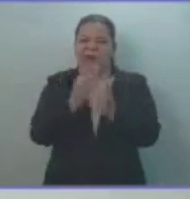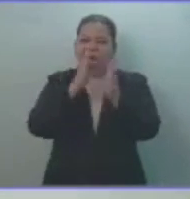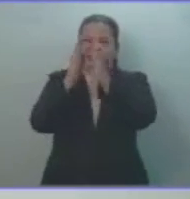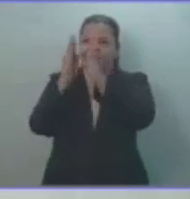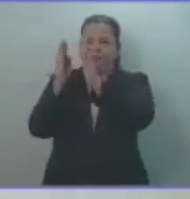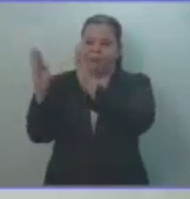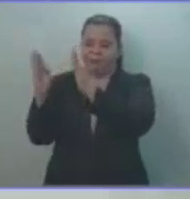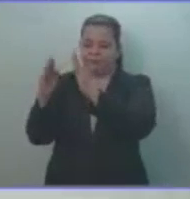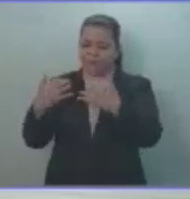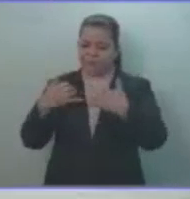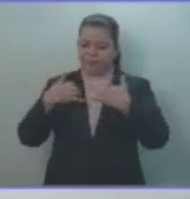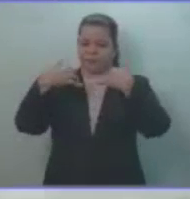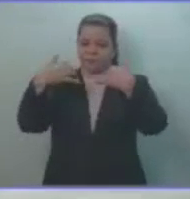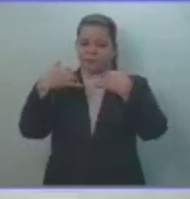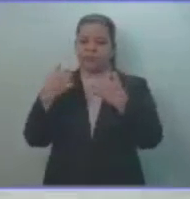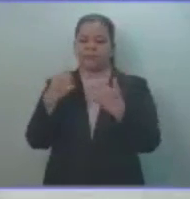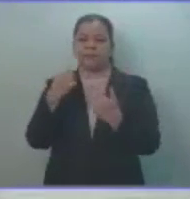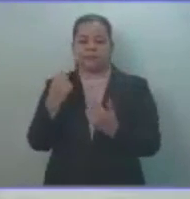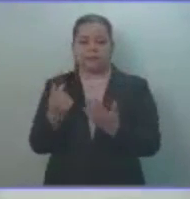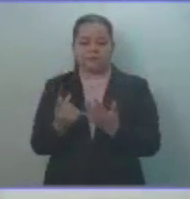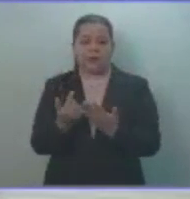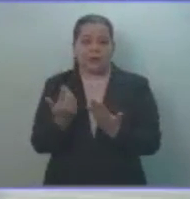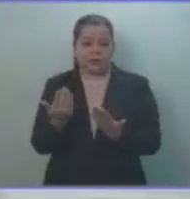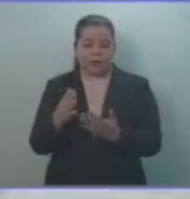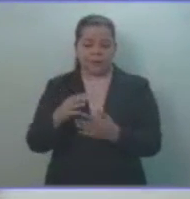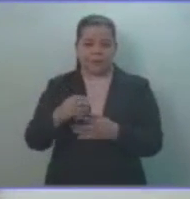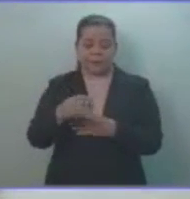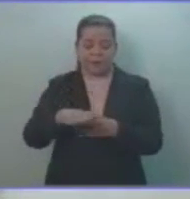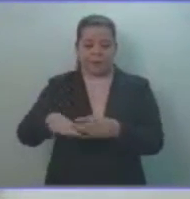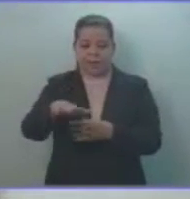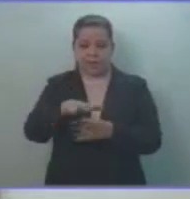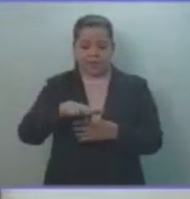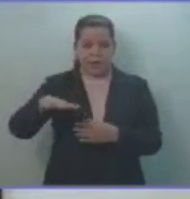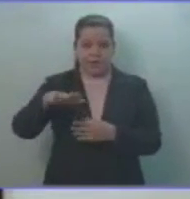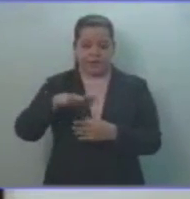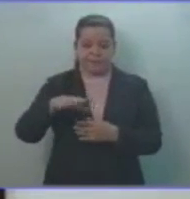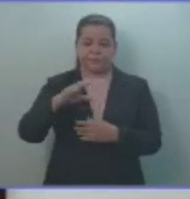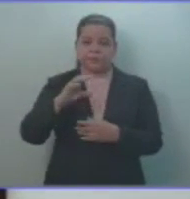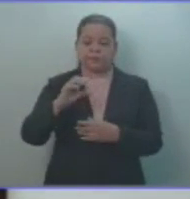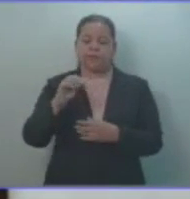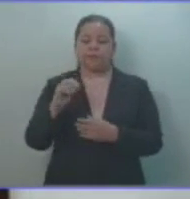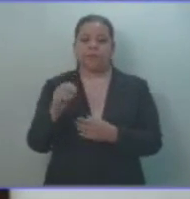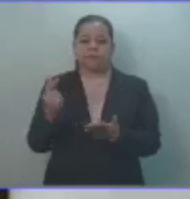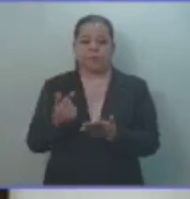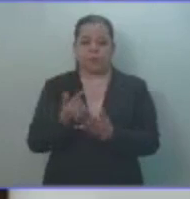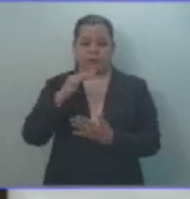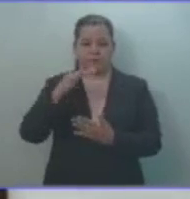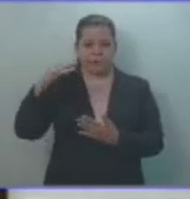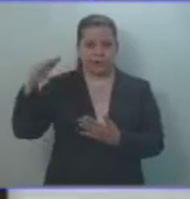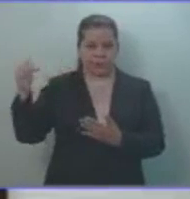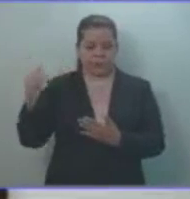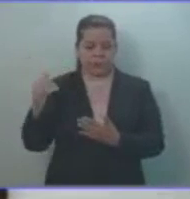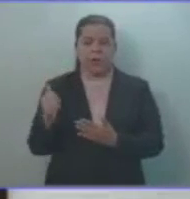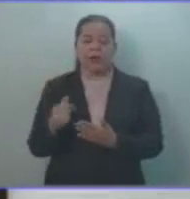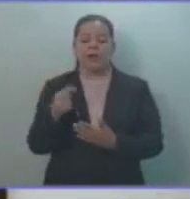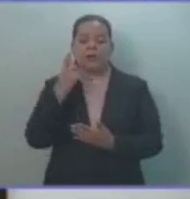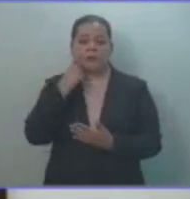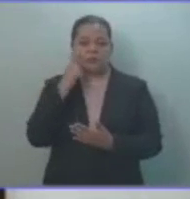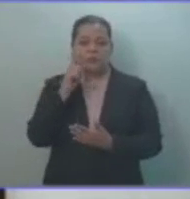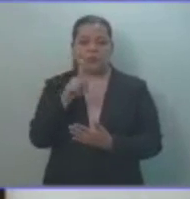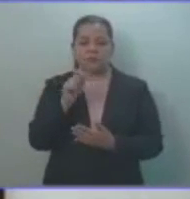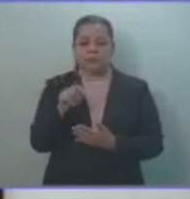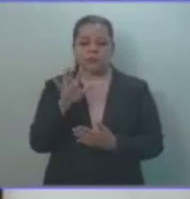y auditorium de la Facultad Multidisciplinaria Paracentral de la Universidad de El Salvador por